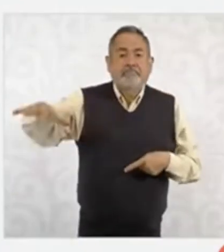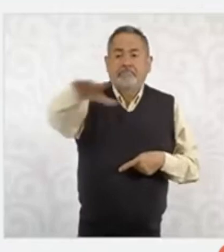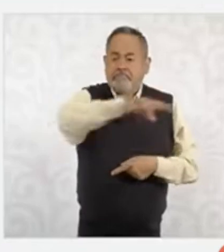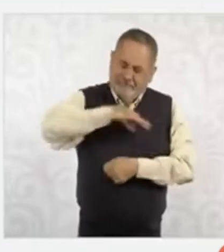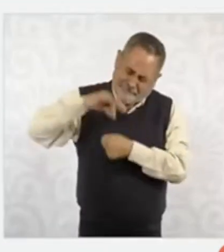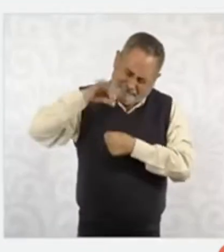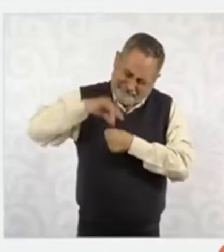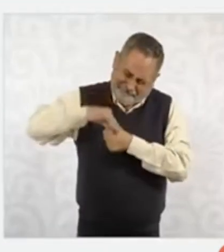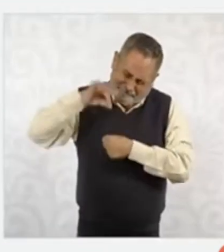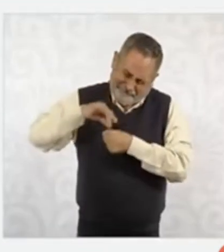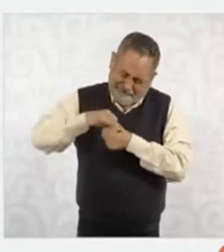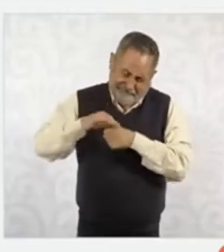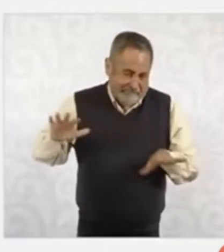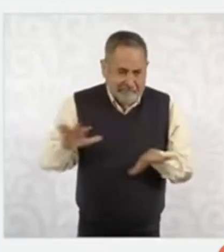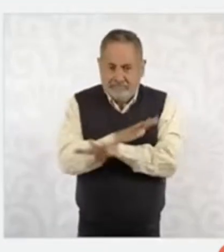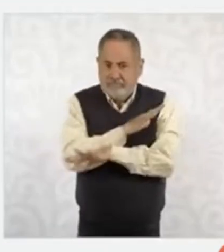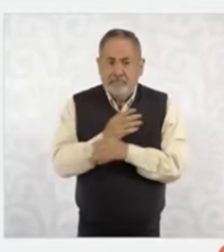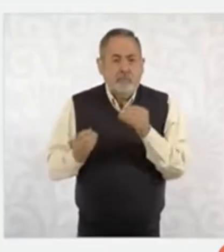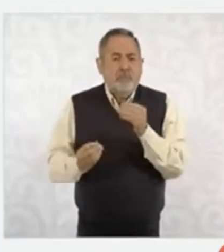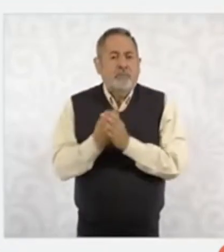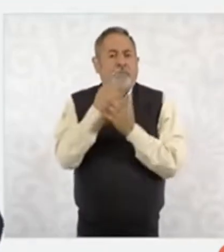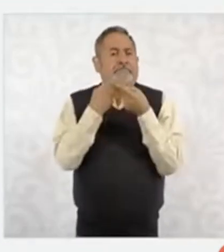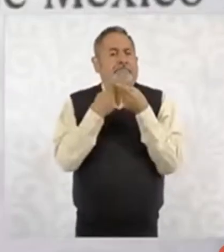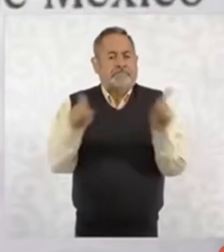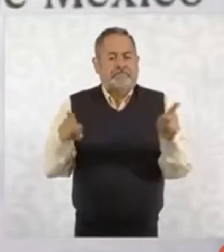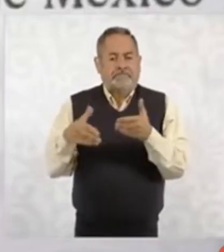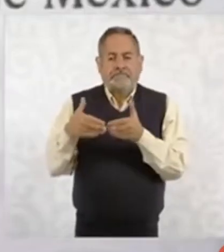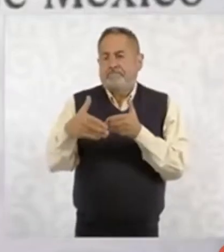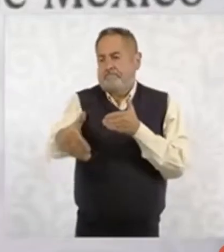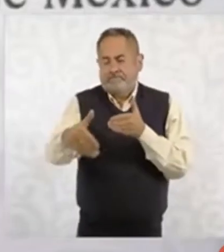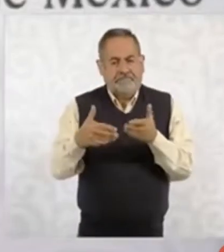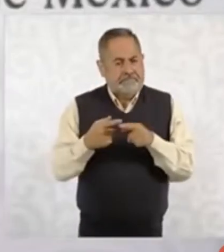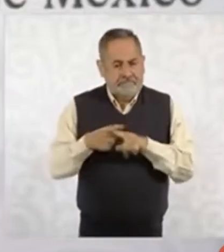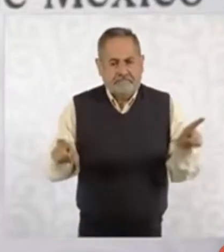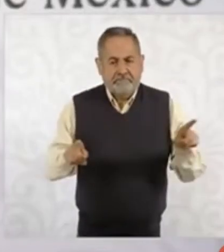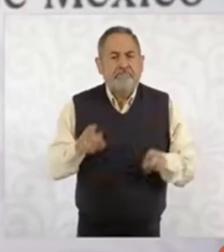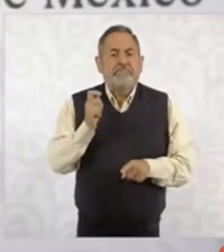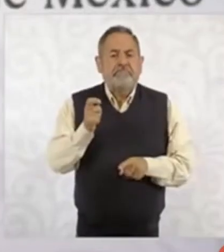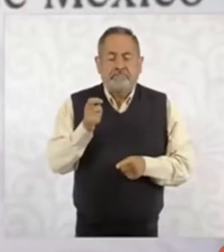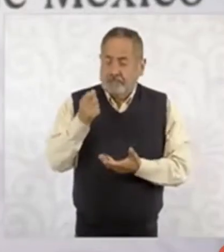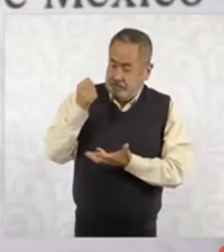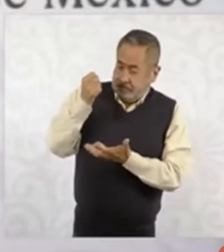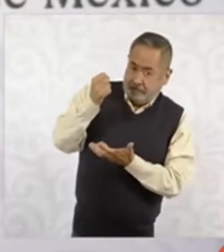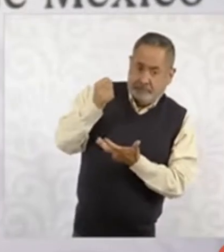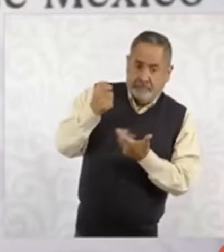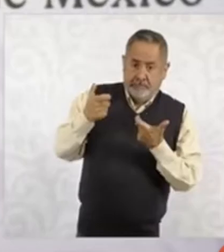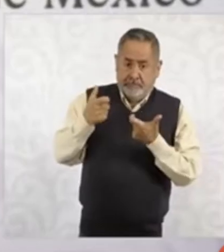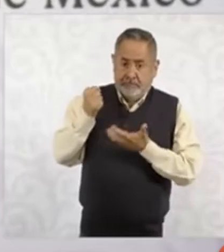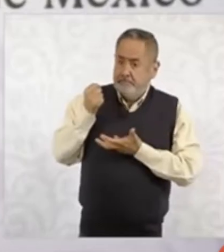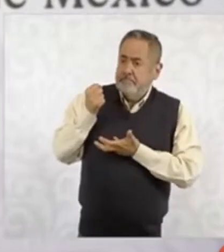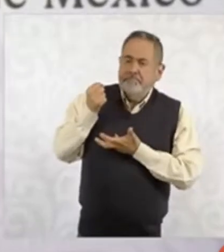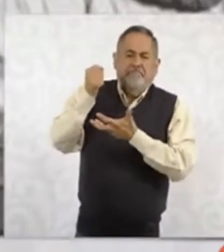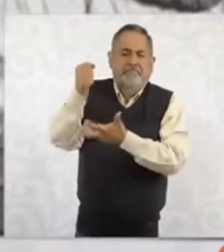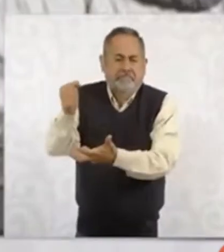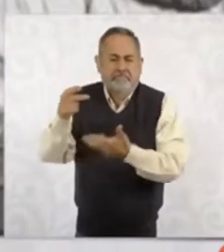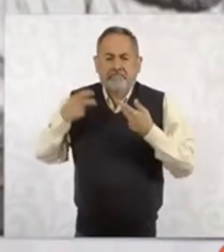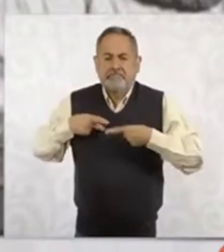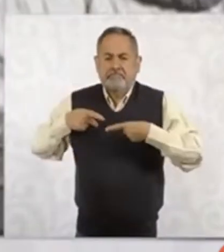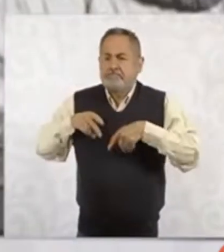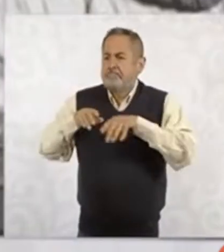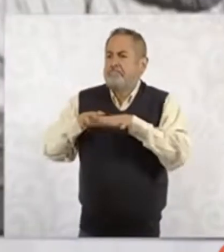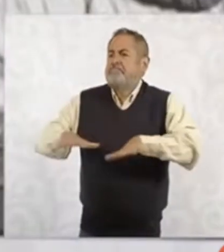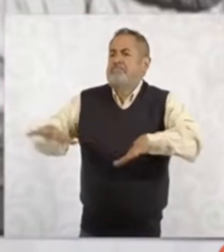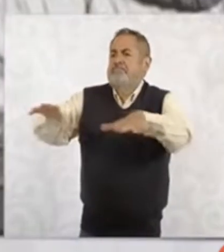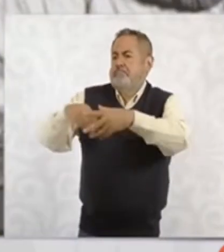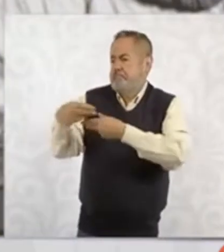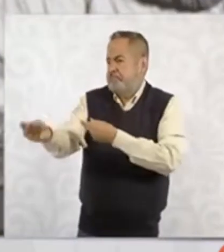entrar a una nueva era en el país. Una era en donde el recurso público se destine a la gente.